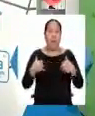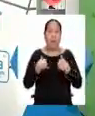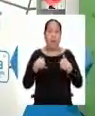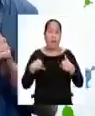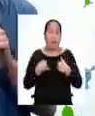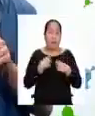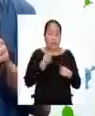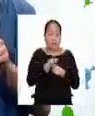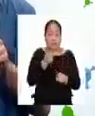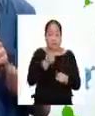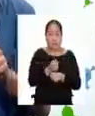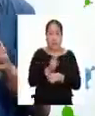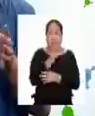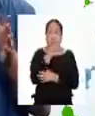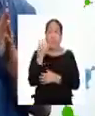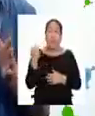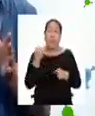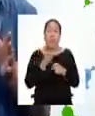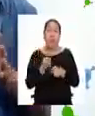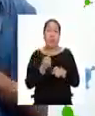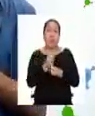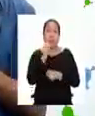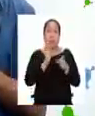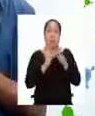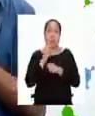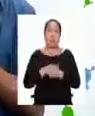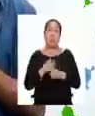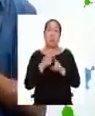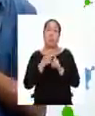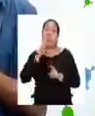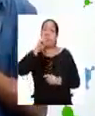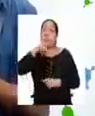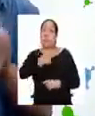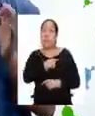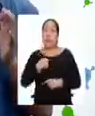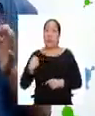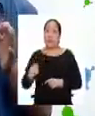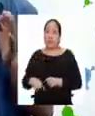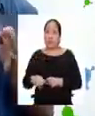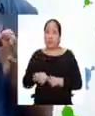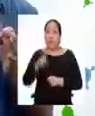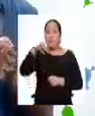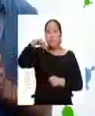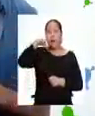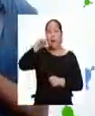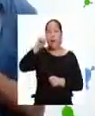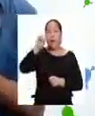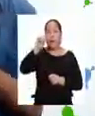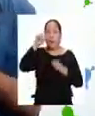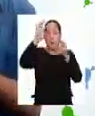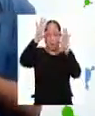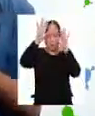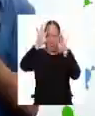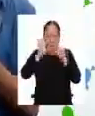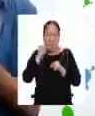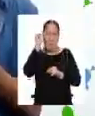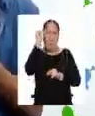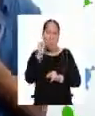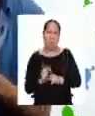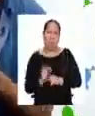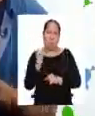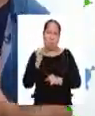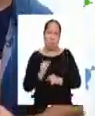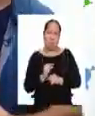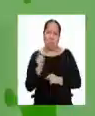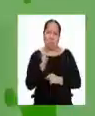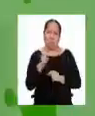las personas. Aunque, según los chinos, la cantidad de plata liberada es mucho menor que la que liberan las industrias contaminantes